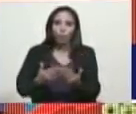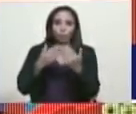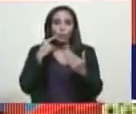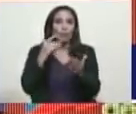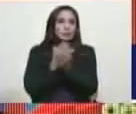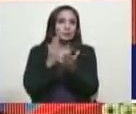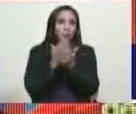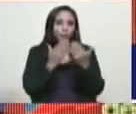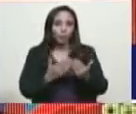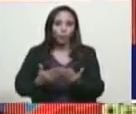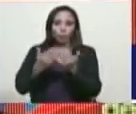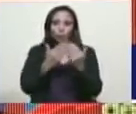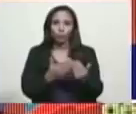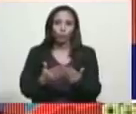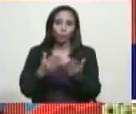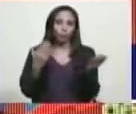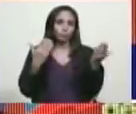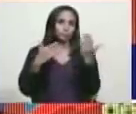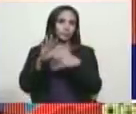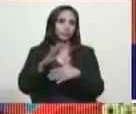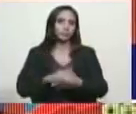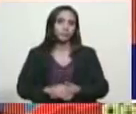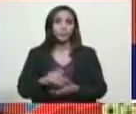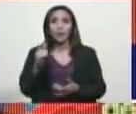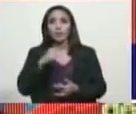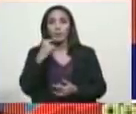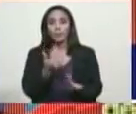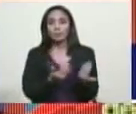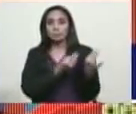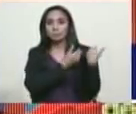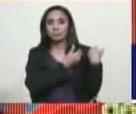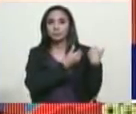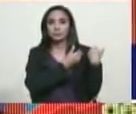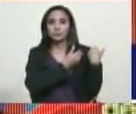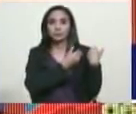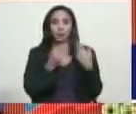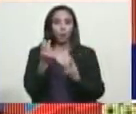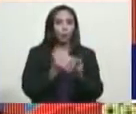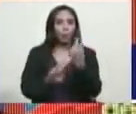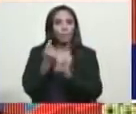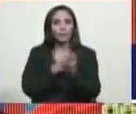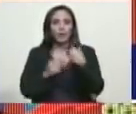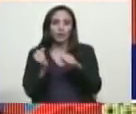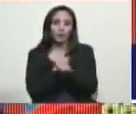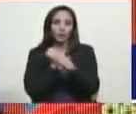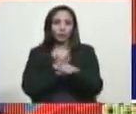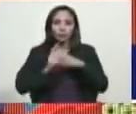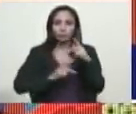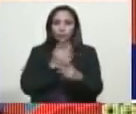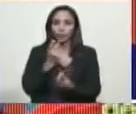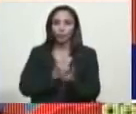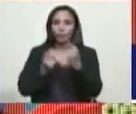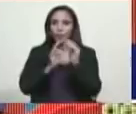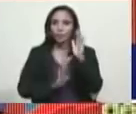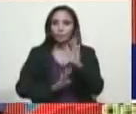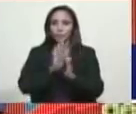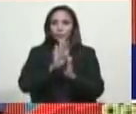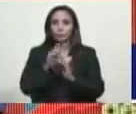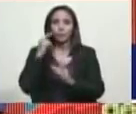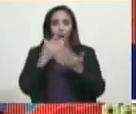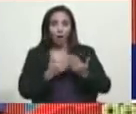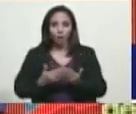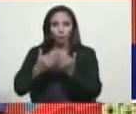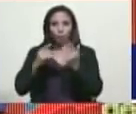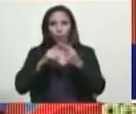siempre. Y un compromiso productivo con la economía que estamos forjando. Estudio